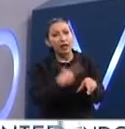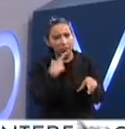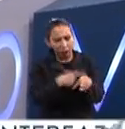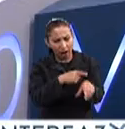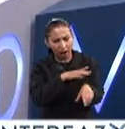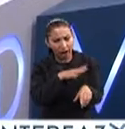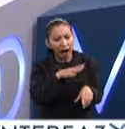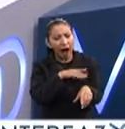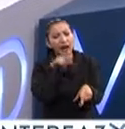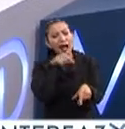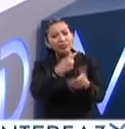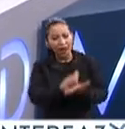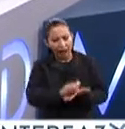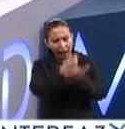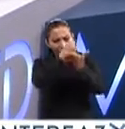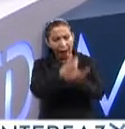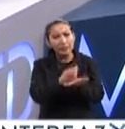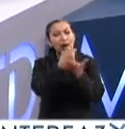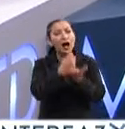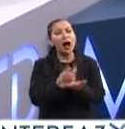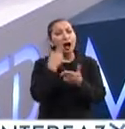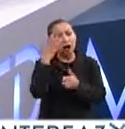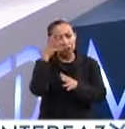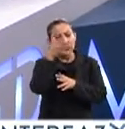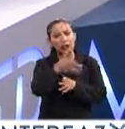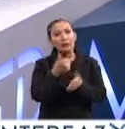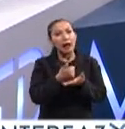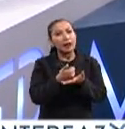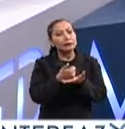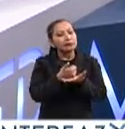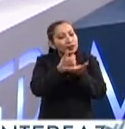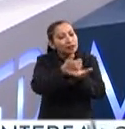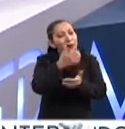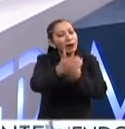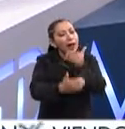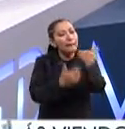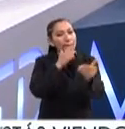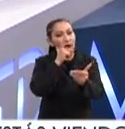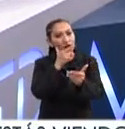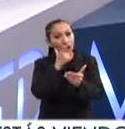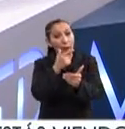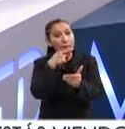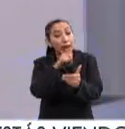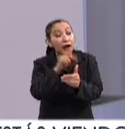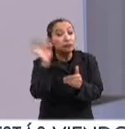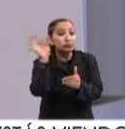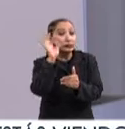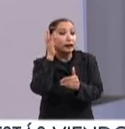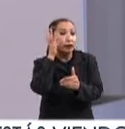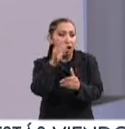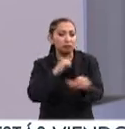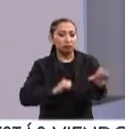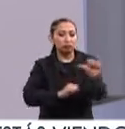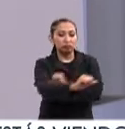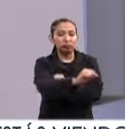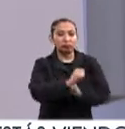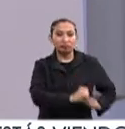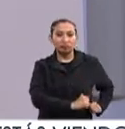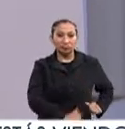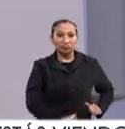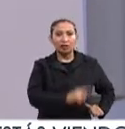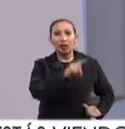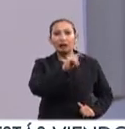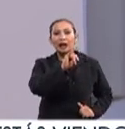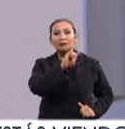enfermos, que hay terapias que los van a mantener relativamente estables, pero que existe también el trasplante. ¿Qué es